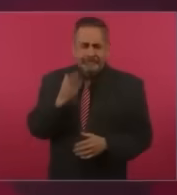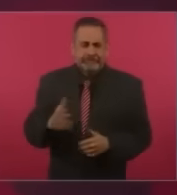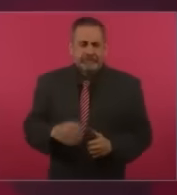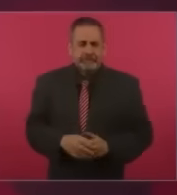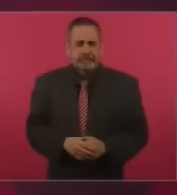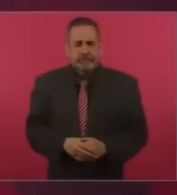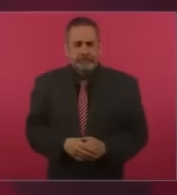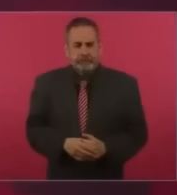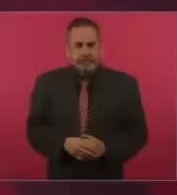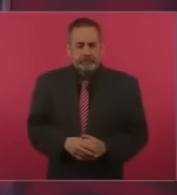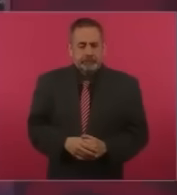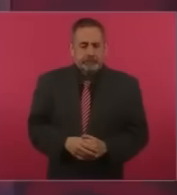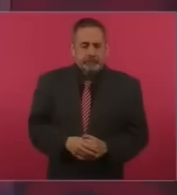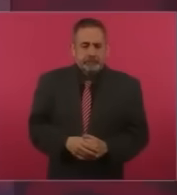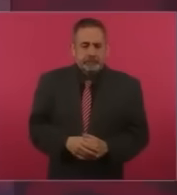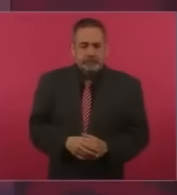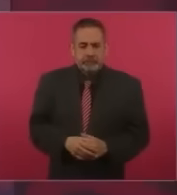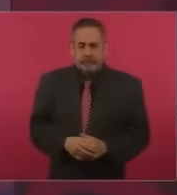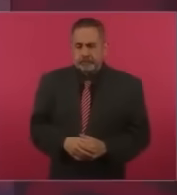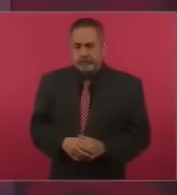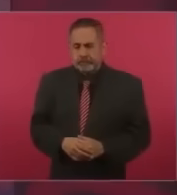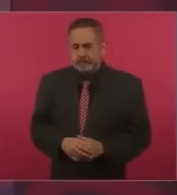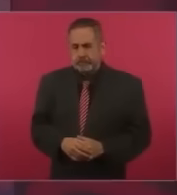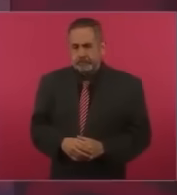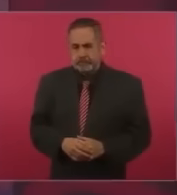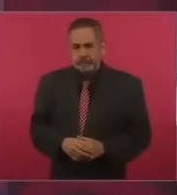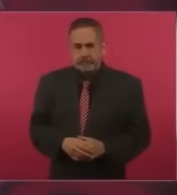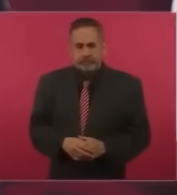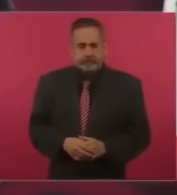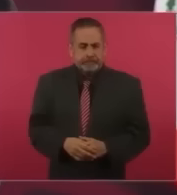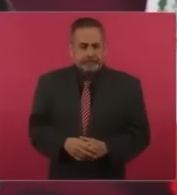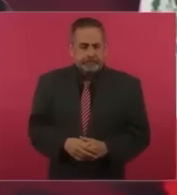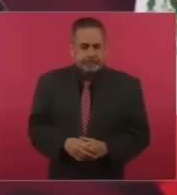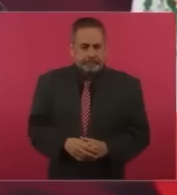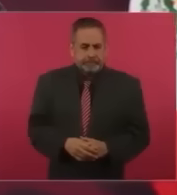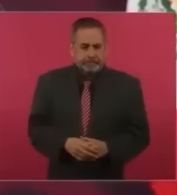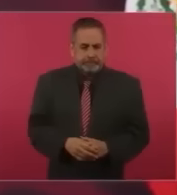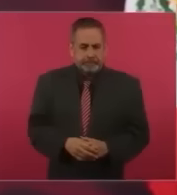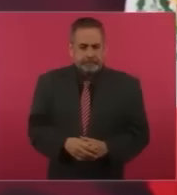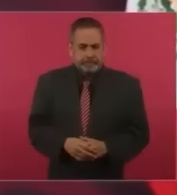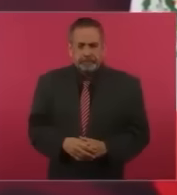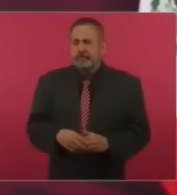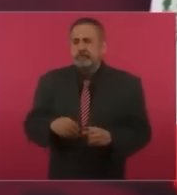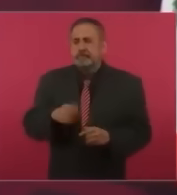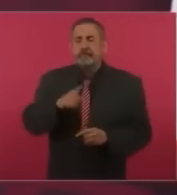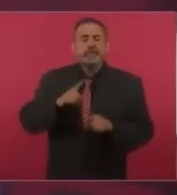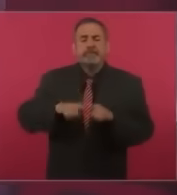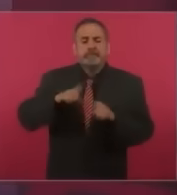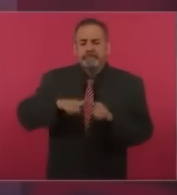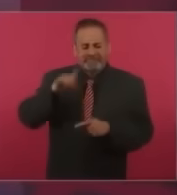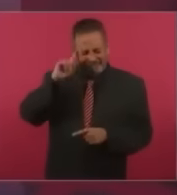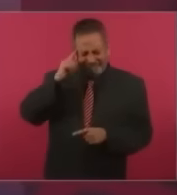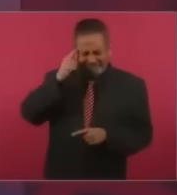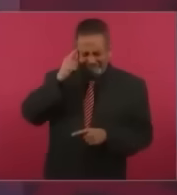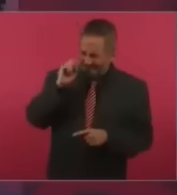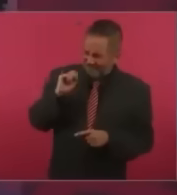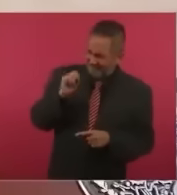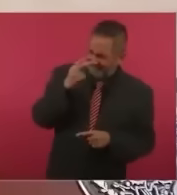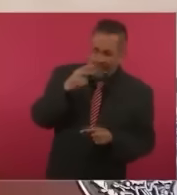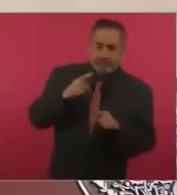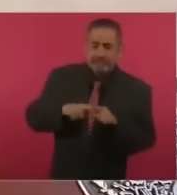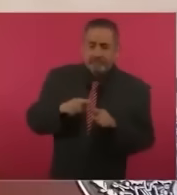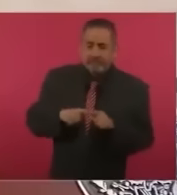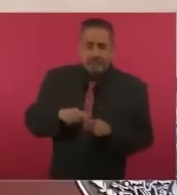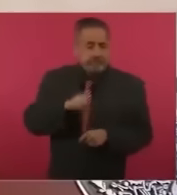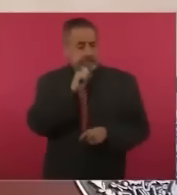y profesional del exjefe de la policía en los medios de comunicación fueron llamados puros o radicales los propios